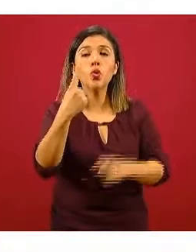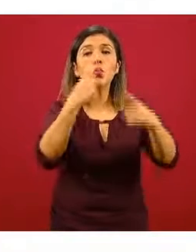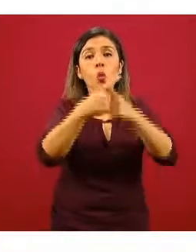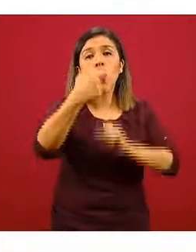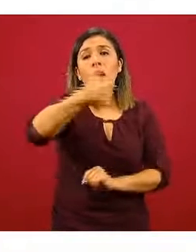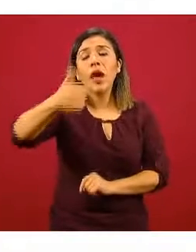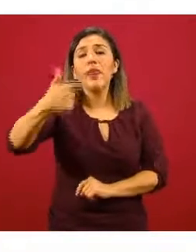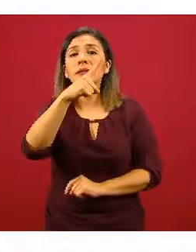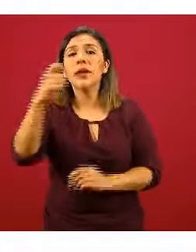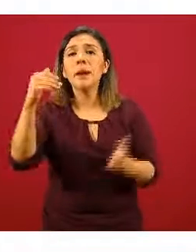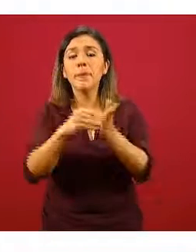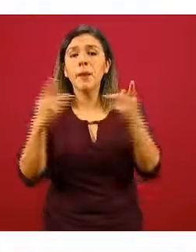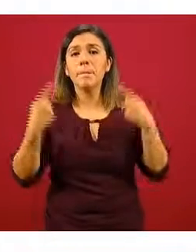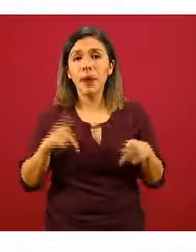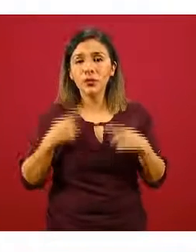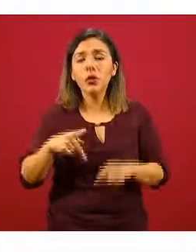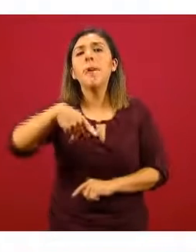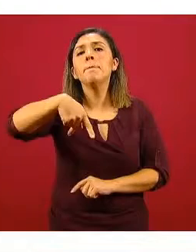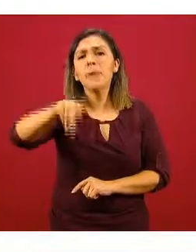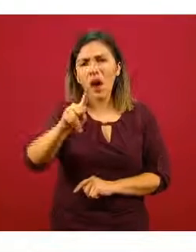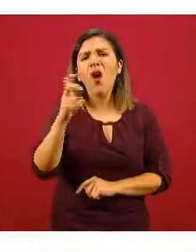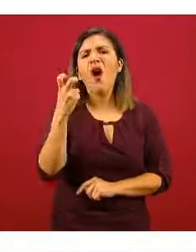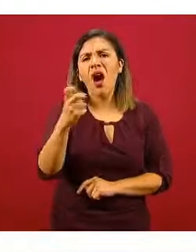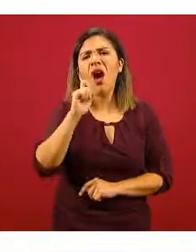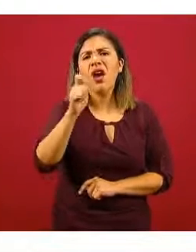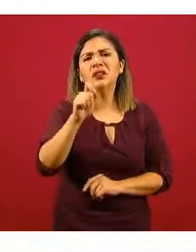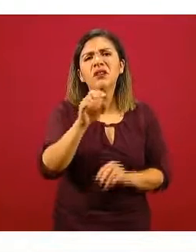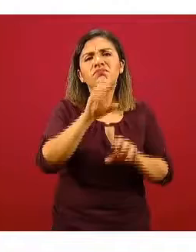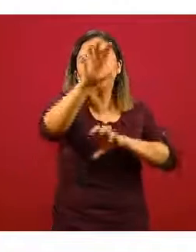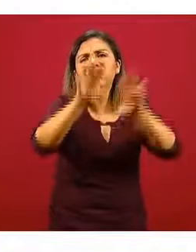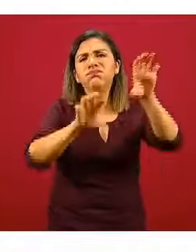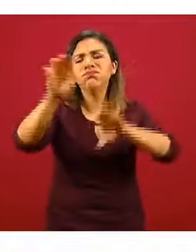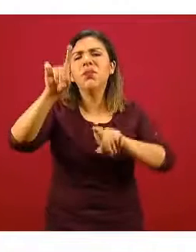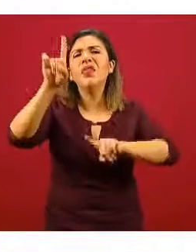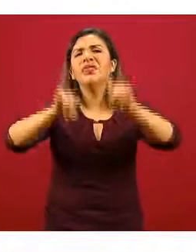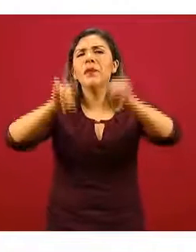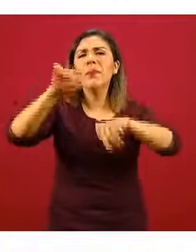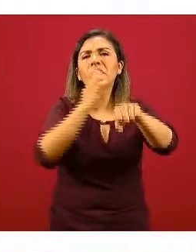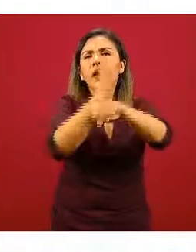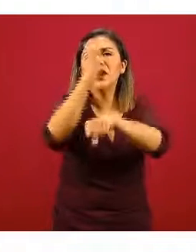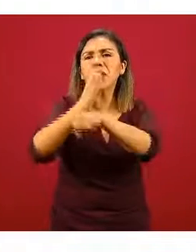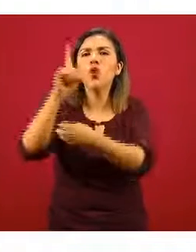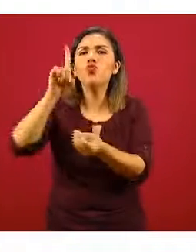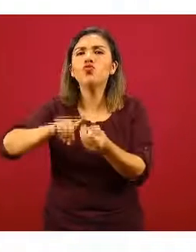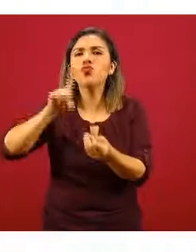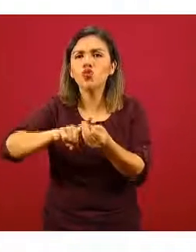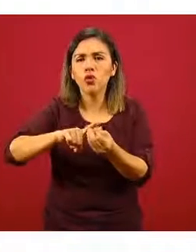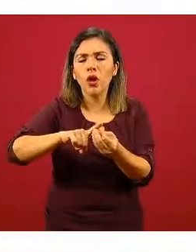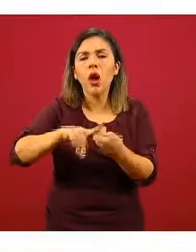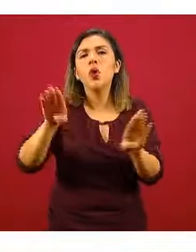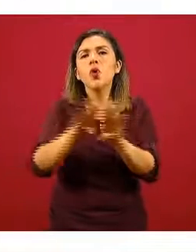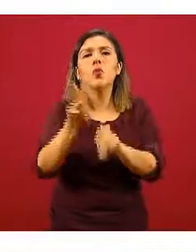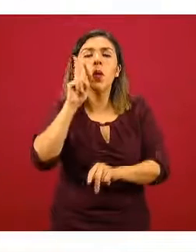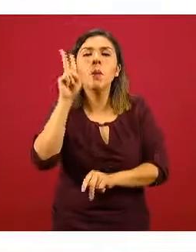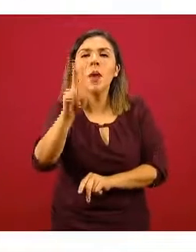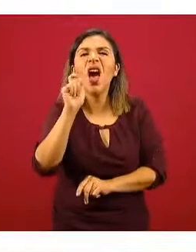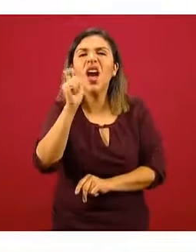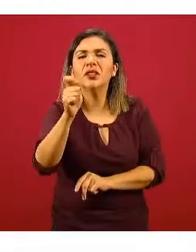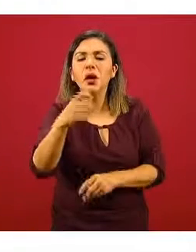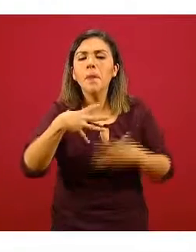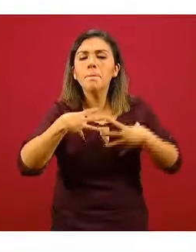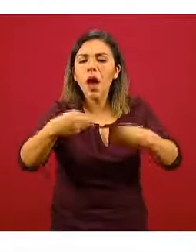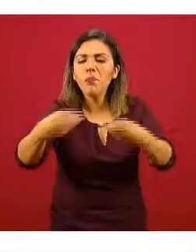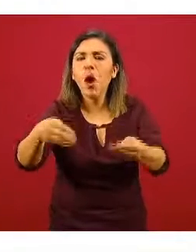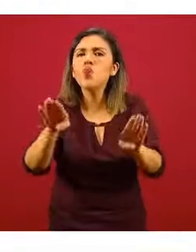100.000 habitantes, pero esto se distribuye dependiendo de cada una de las entidades federativas, cómo se encuentra la transmisión, cómo